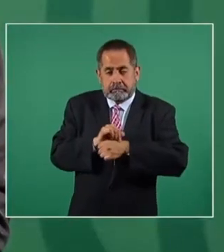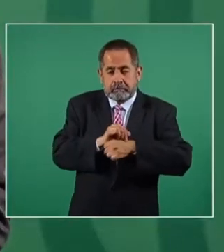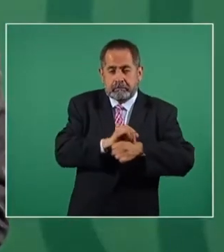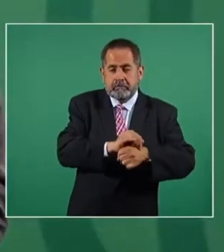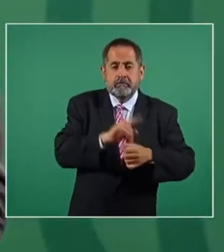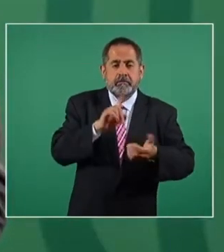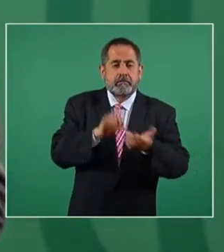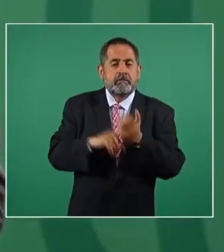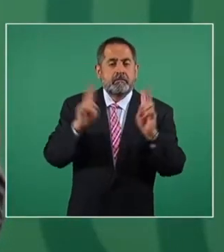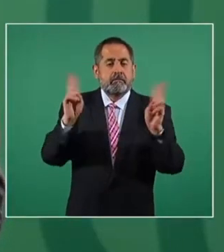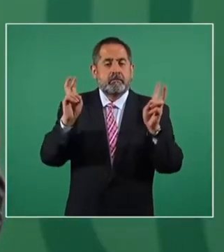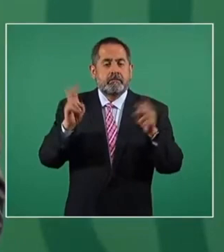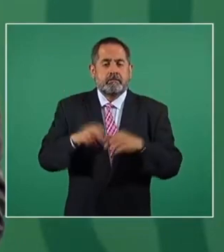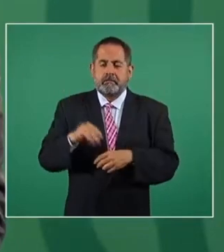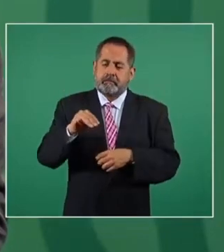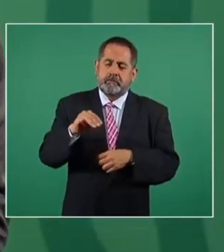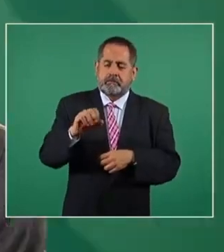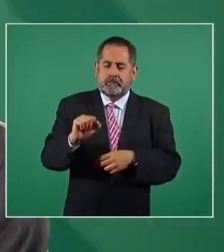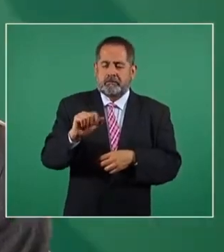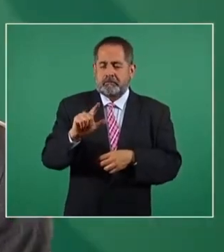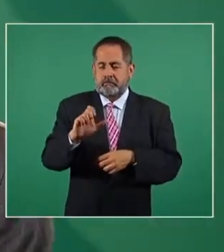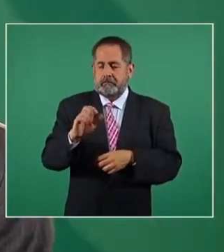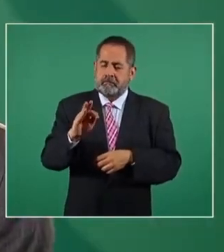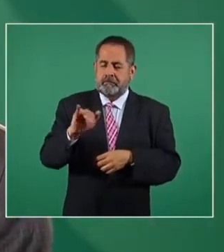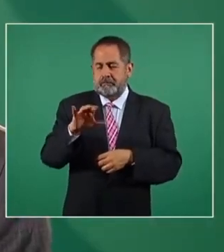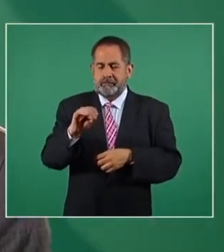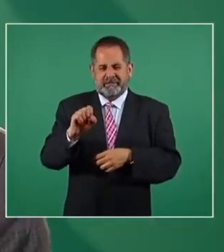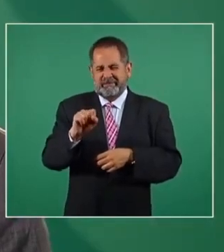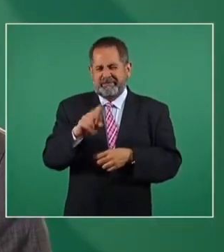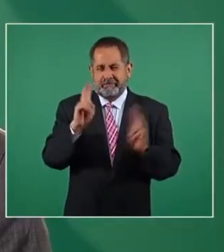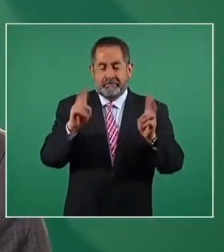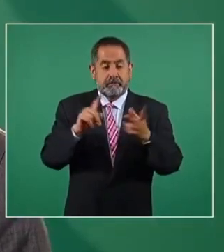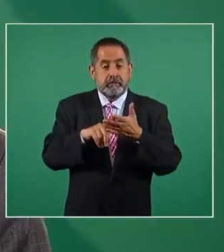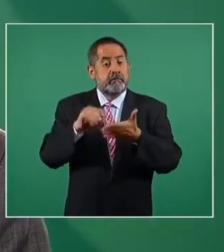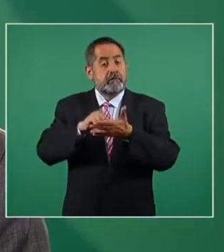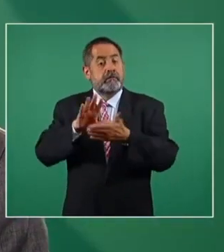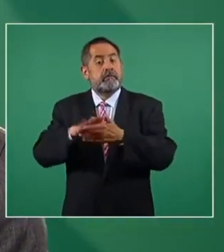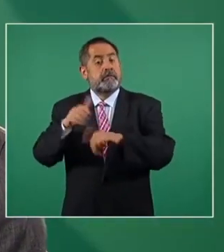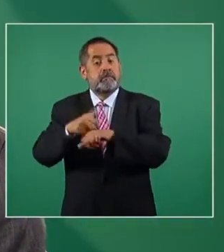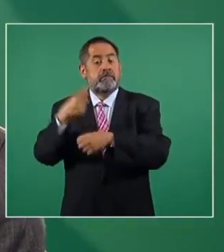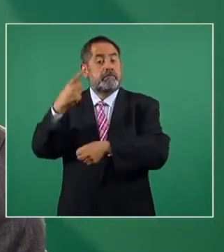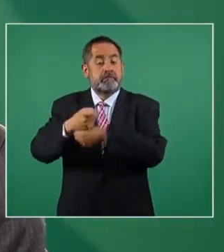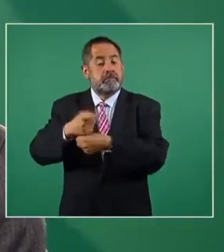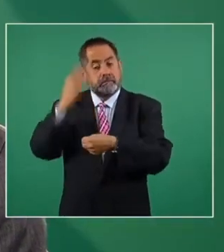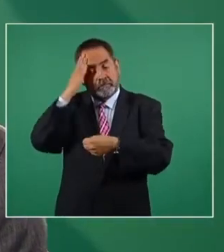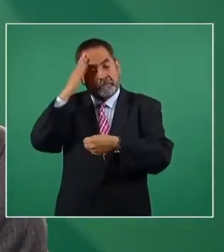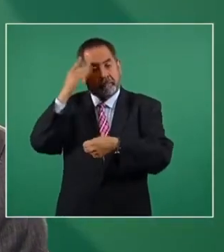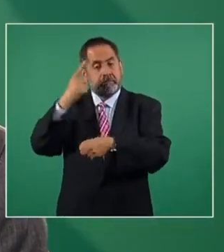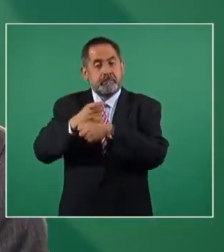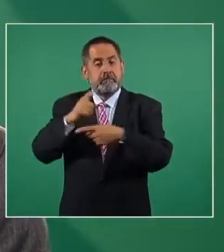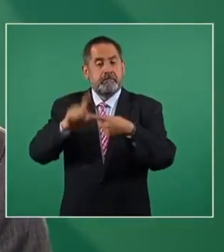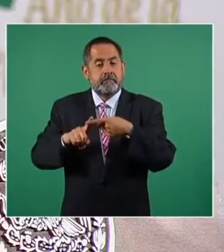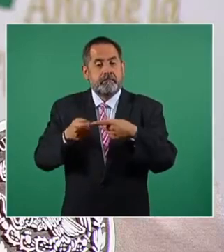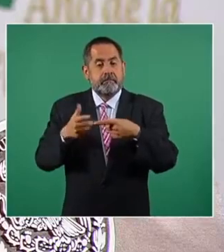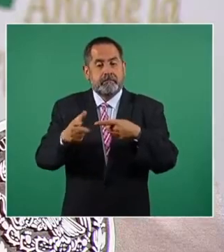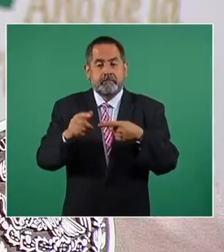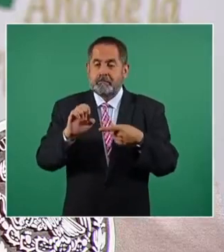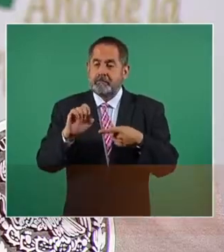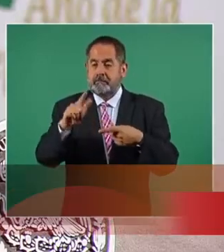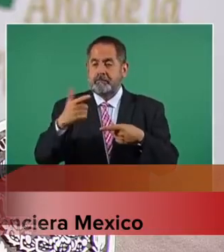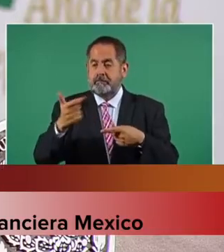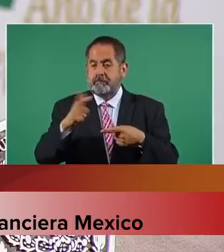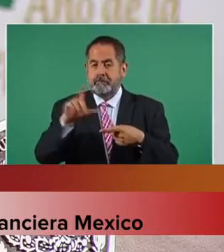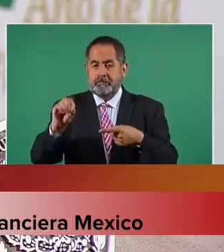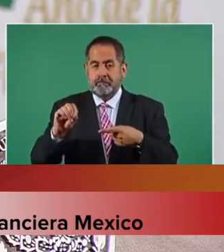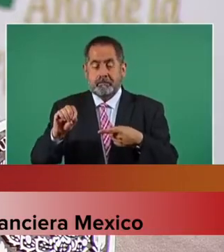desarrollado, llamada Los Maléficos, por cierto, y en esa estaba el número uno, con el apodo del Gallo, era